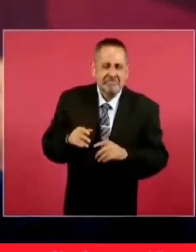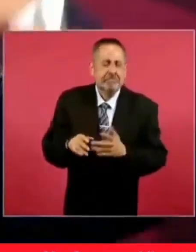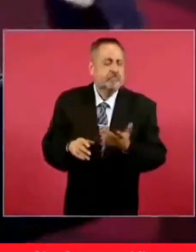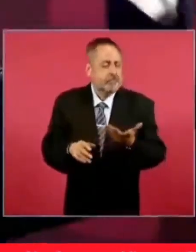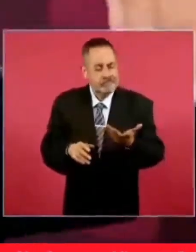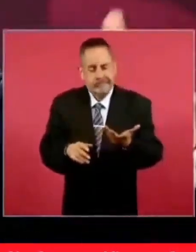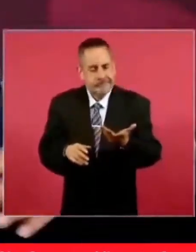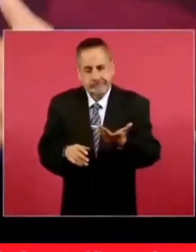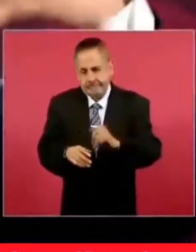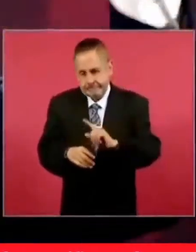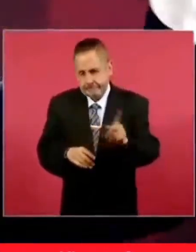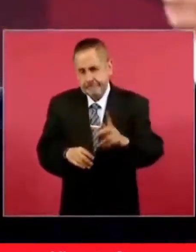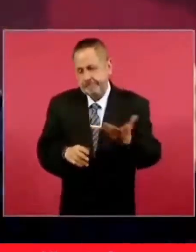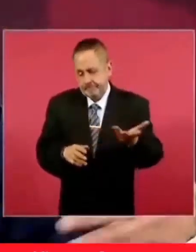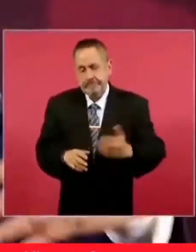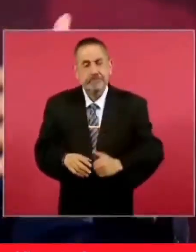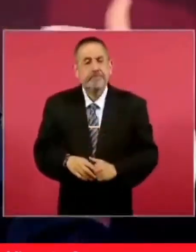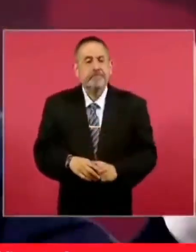Entonces, no.